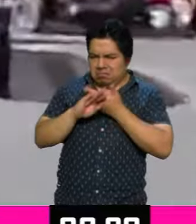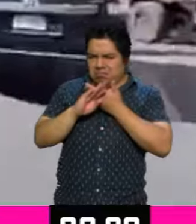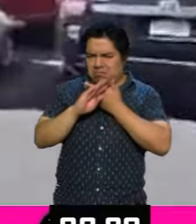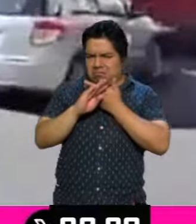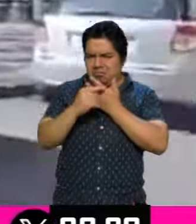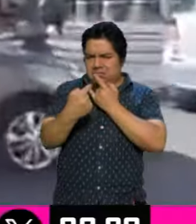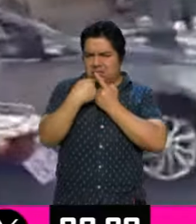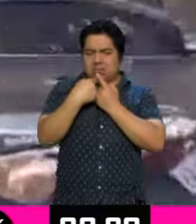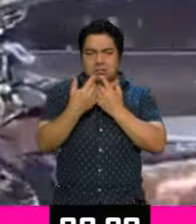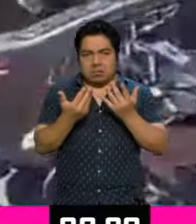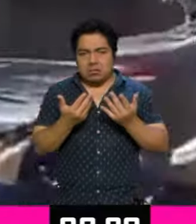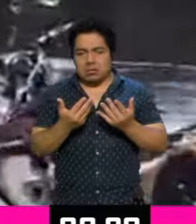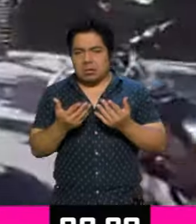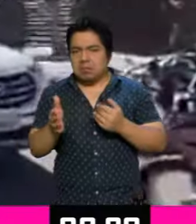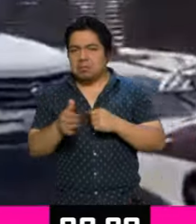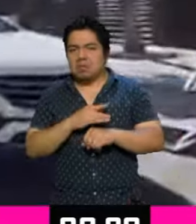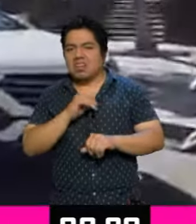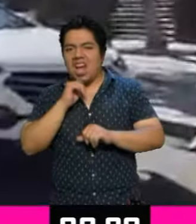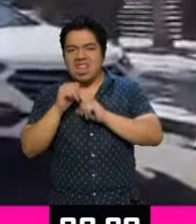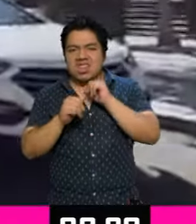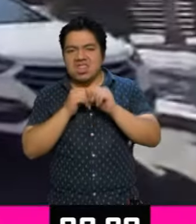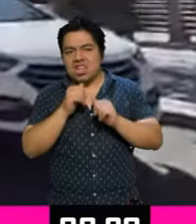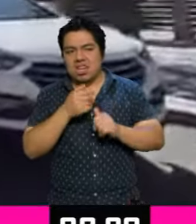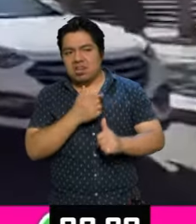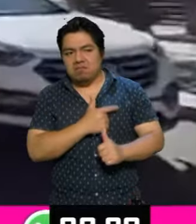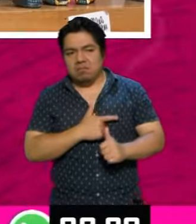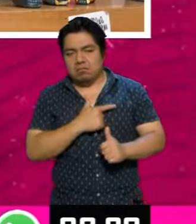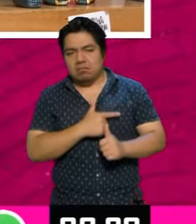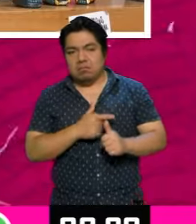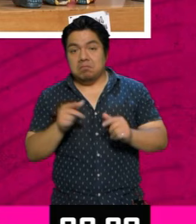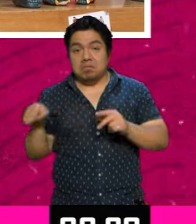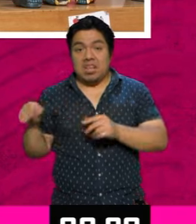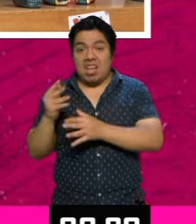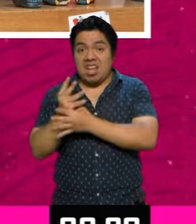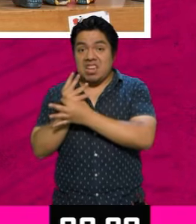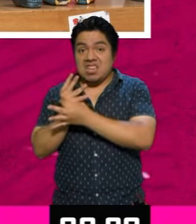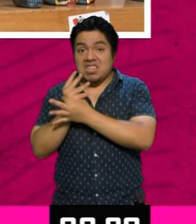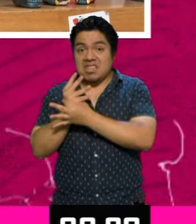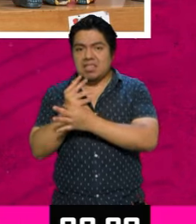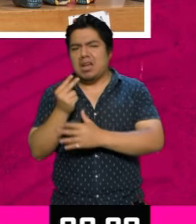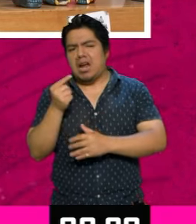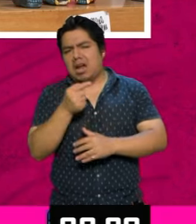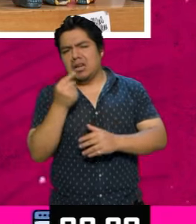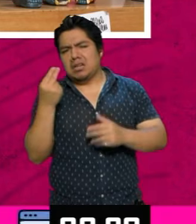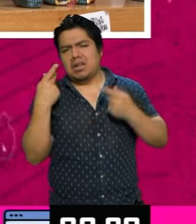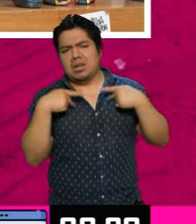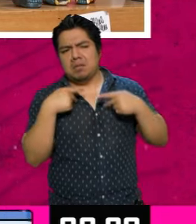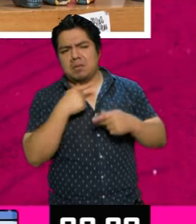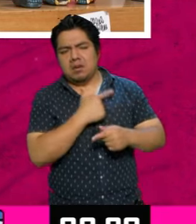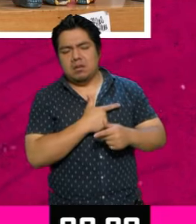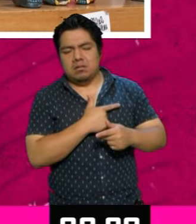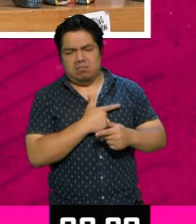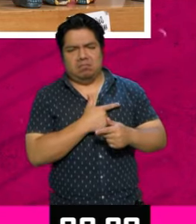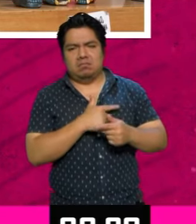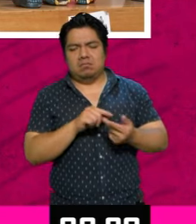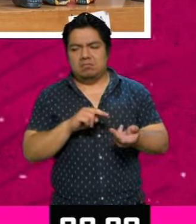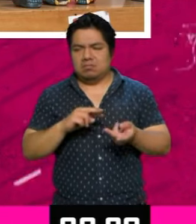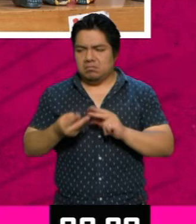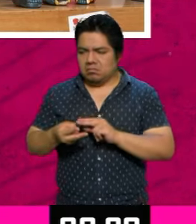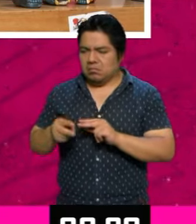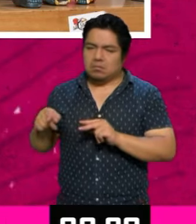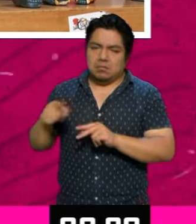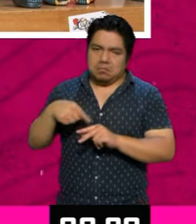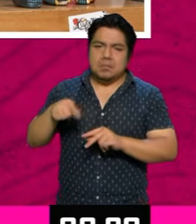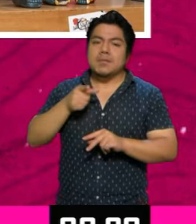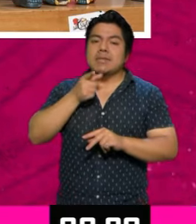Ajá. Porque no tenía popularidad, que necesitaba popularidad, le dice el comandante, exacto, ¿no? Pero bueno, y después fue